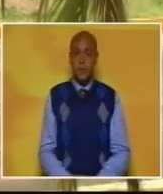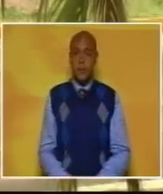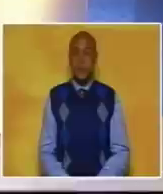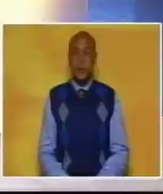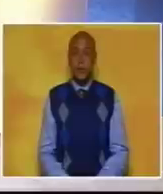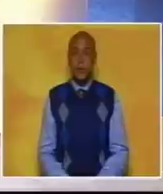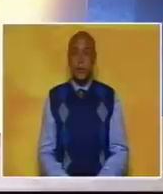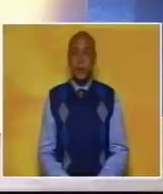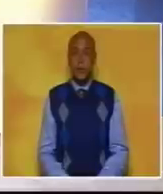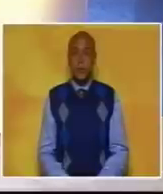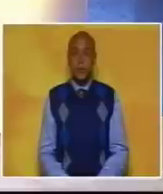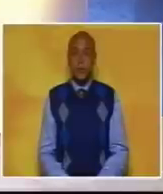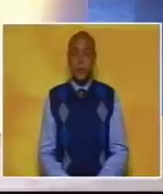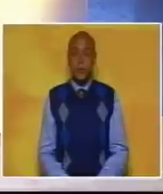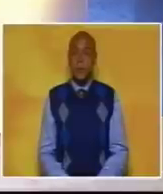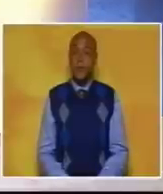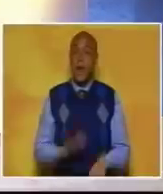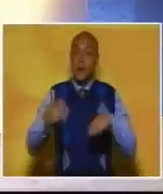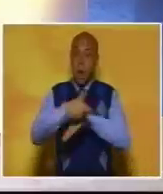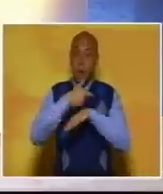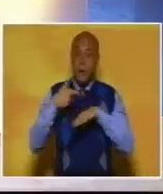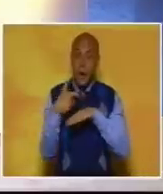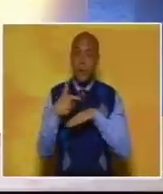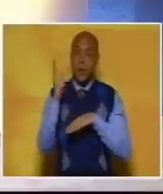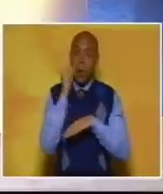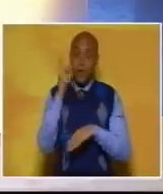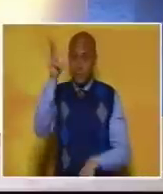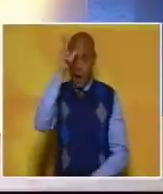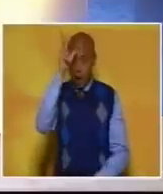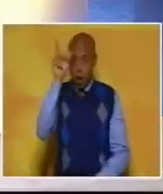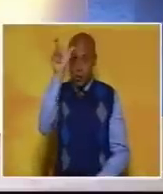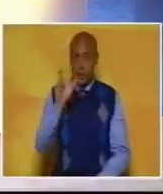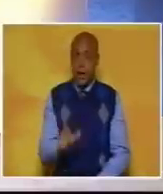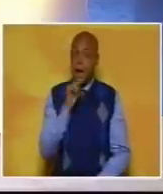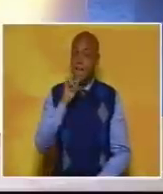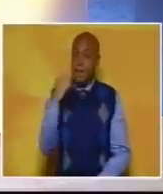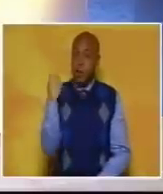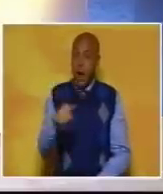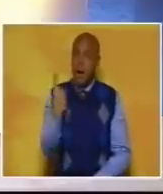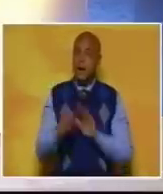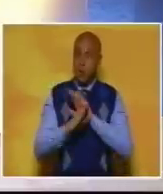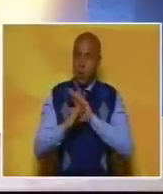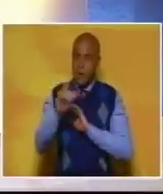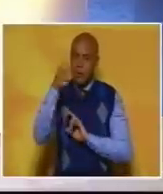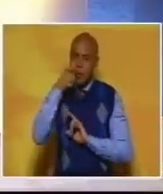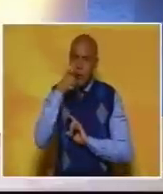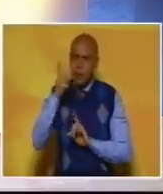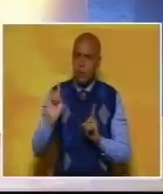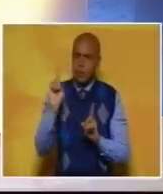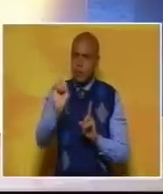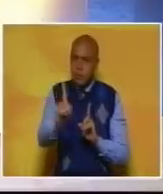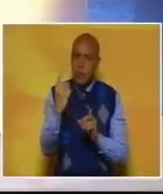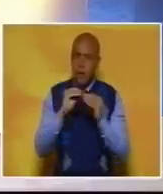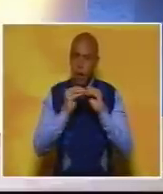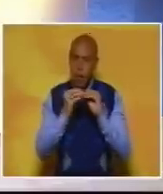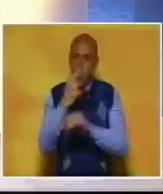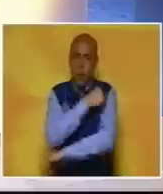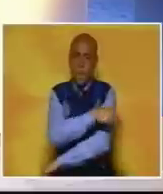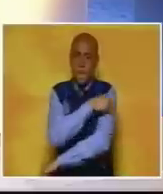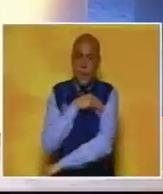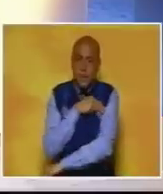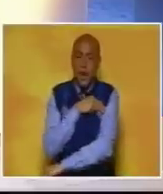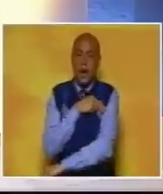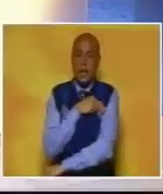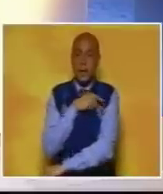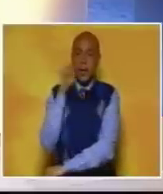Venevisión. El gobernador del estado Falcón, Víctor Clark, aseguró que continúan supervisando los trabajos de rehabilitación del hospital